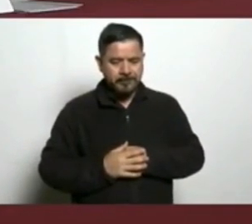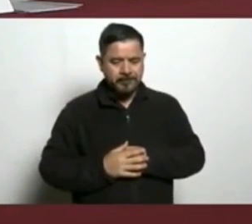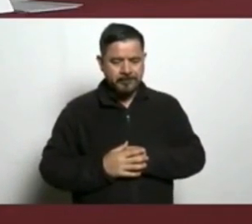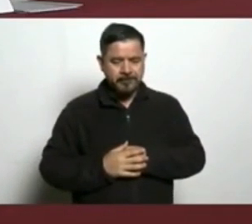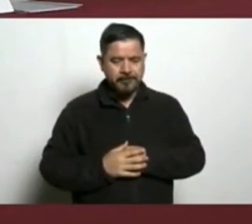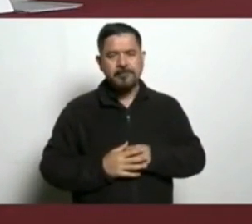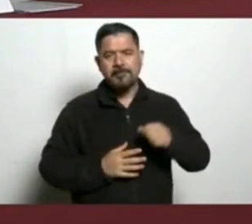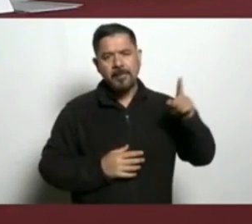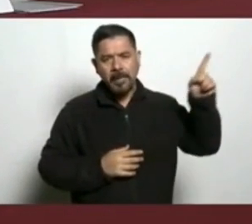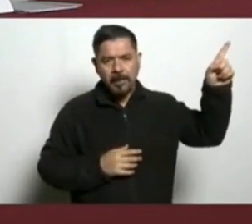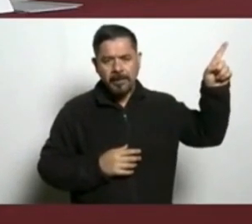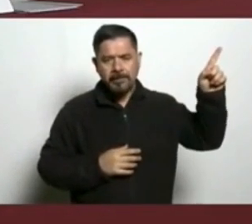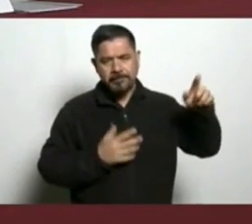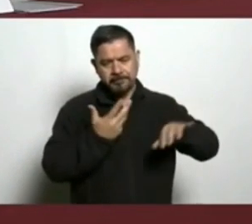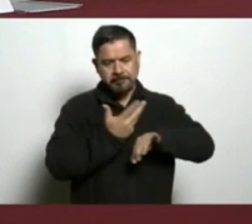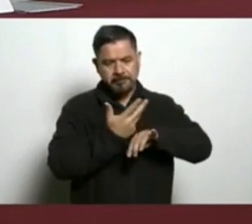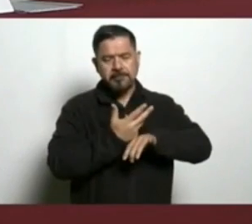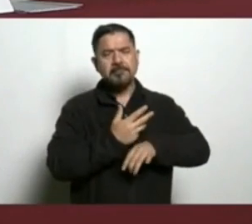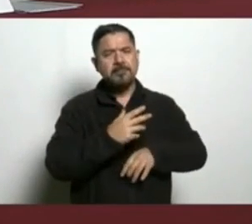respeto